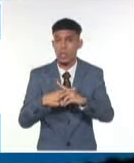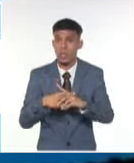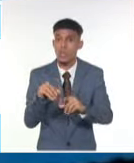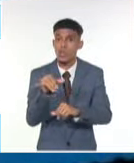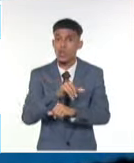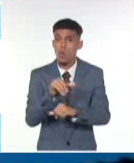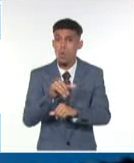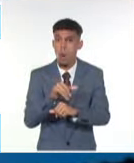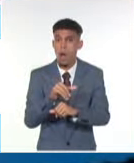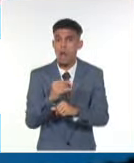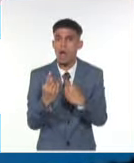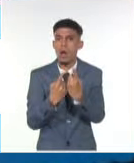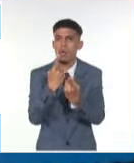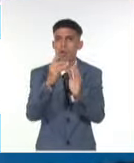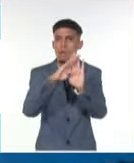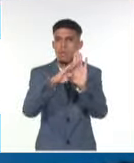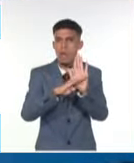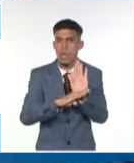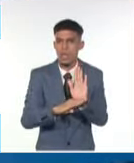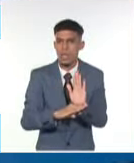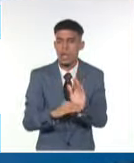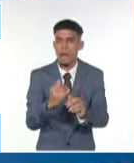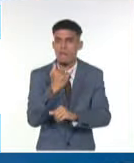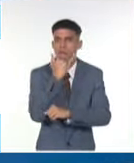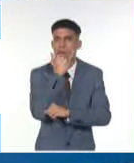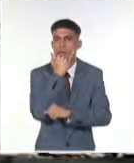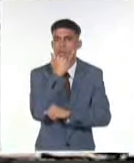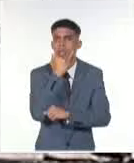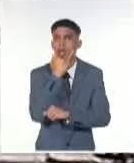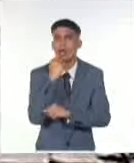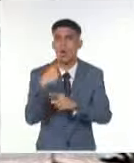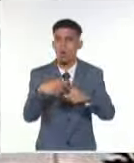la existencia de métodos unilaterales que afectan a las naciones latinoamericanas y caribeñas.